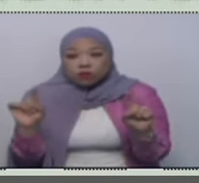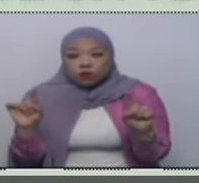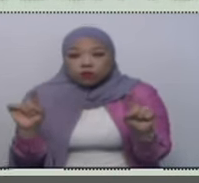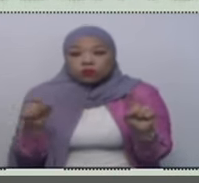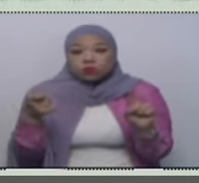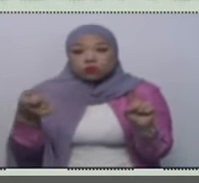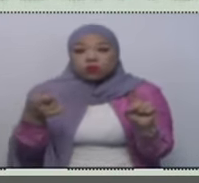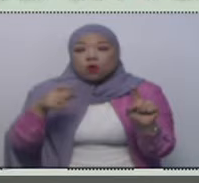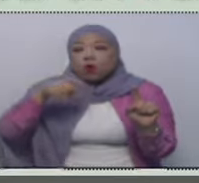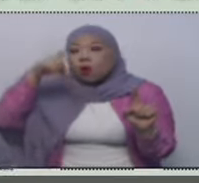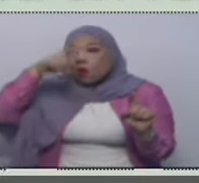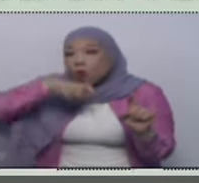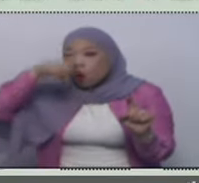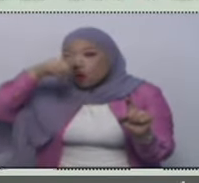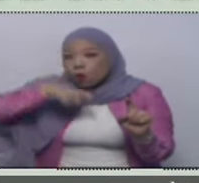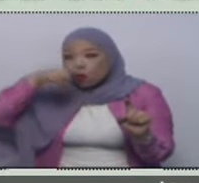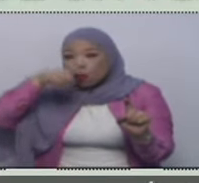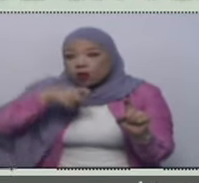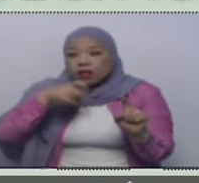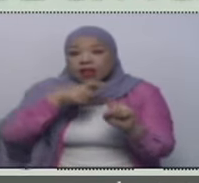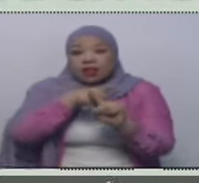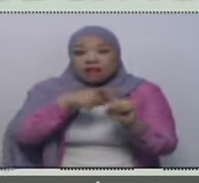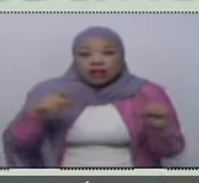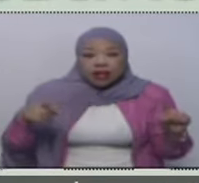el judaísmo con el sionismo.